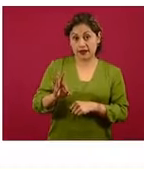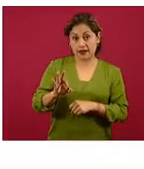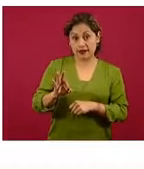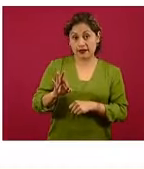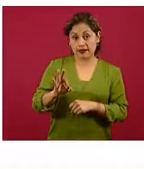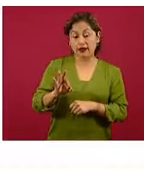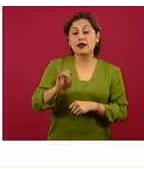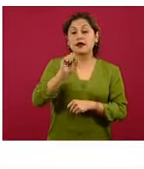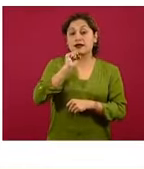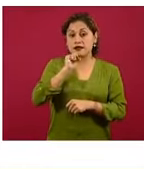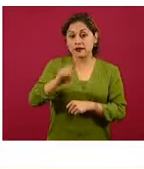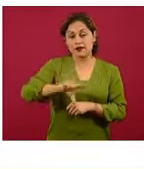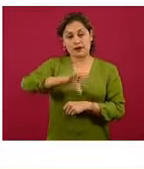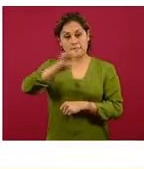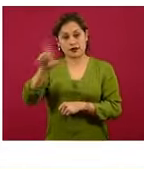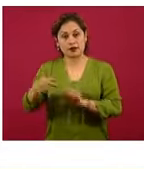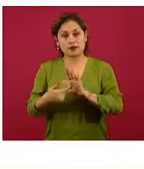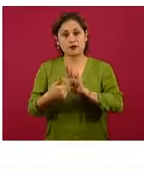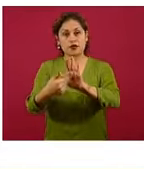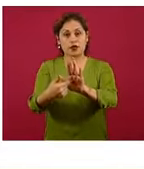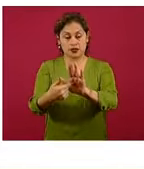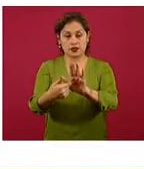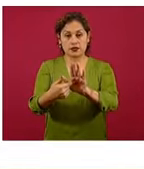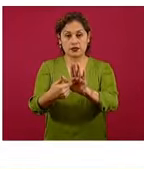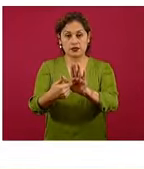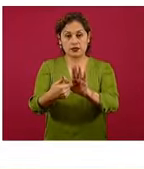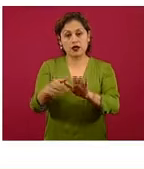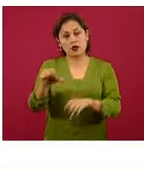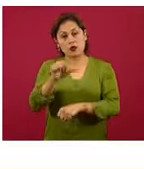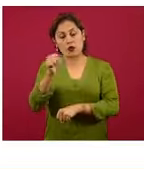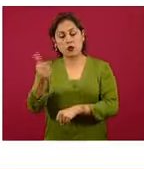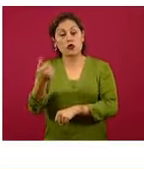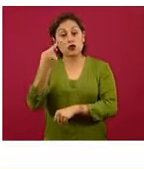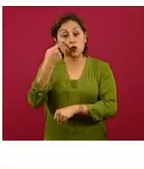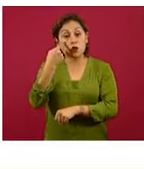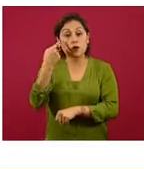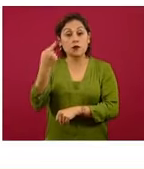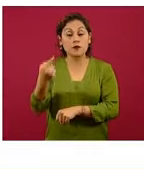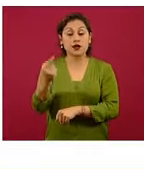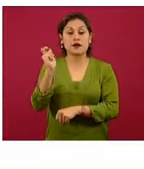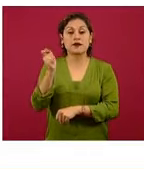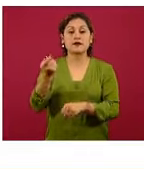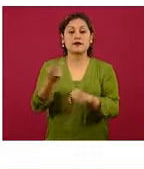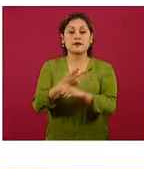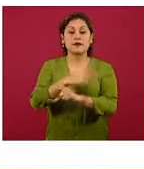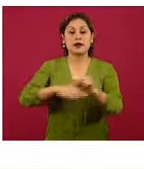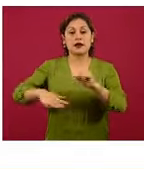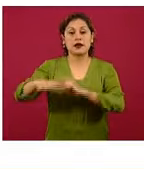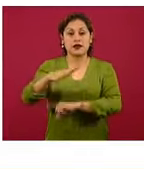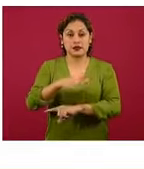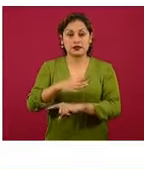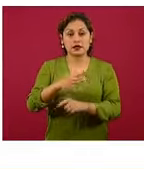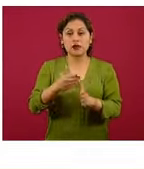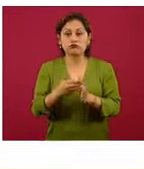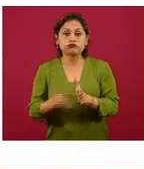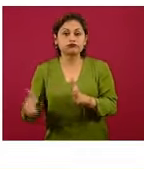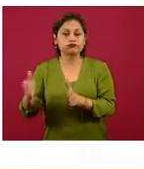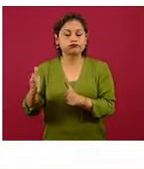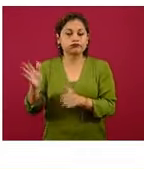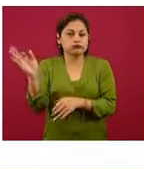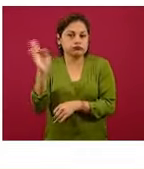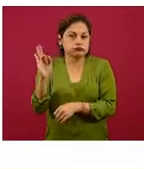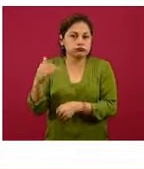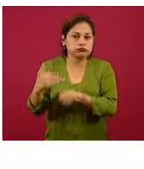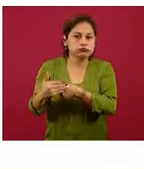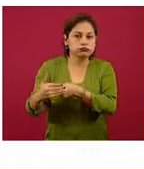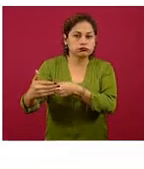ver precisamente el gráfico que nos evidencia el comportamiento y la tendencia. Aquí